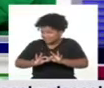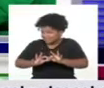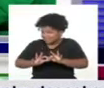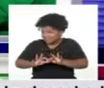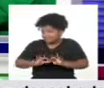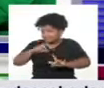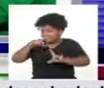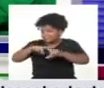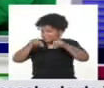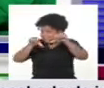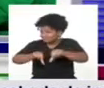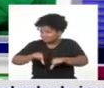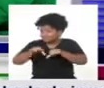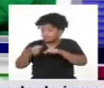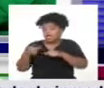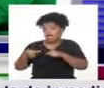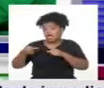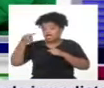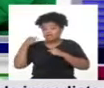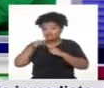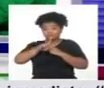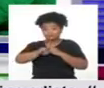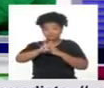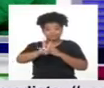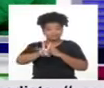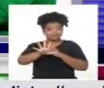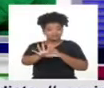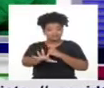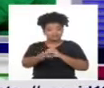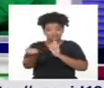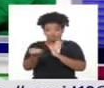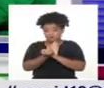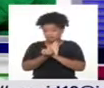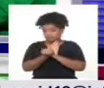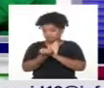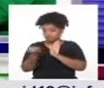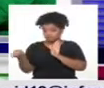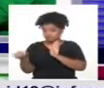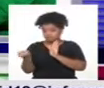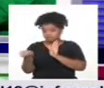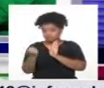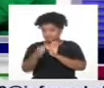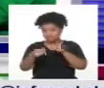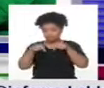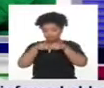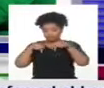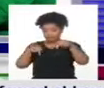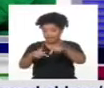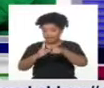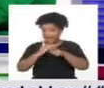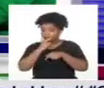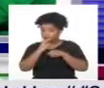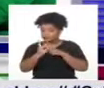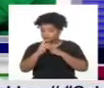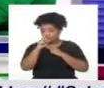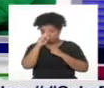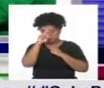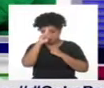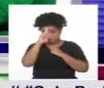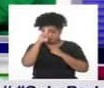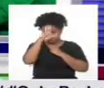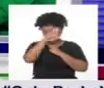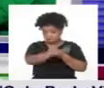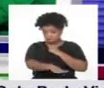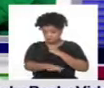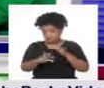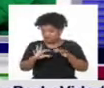con 135 pacientes confirmados en las salas de terapia intensiva, estamos hablando incluso de 4 más